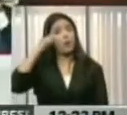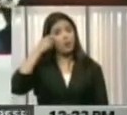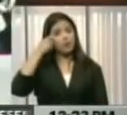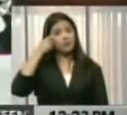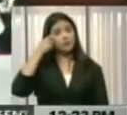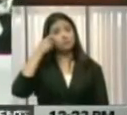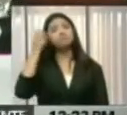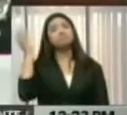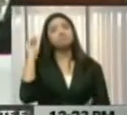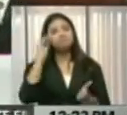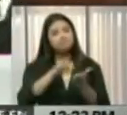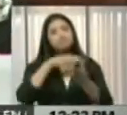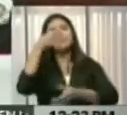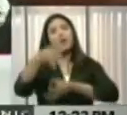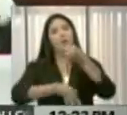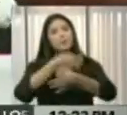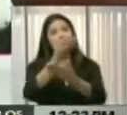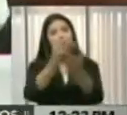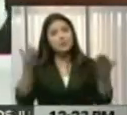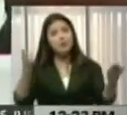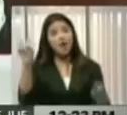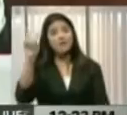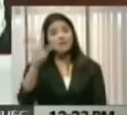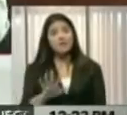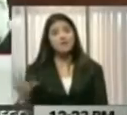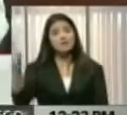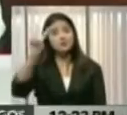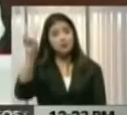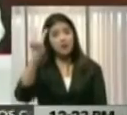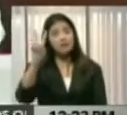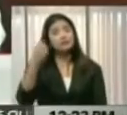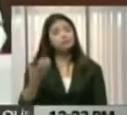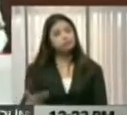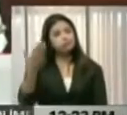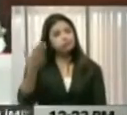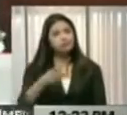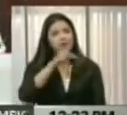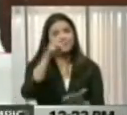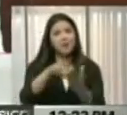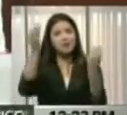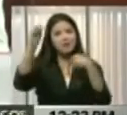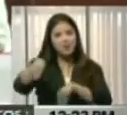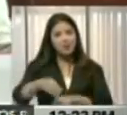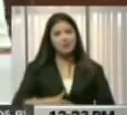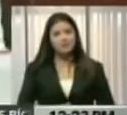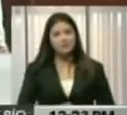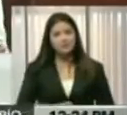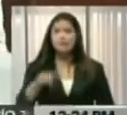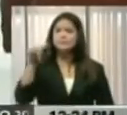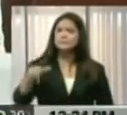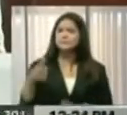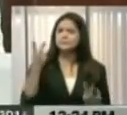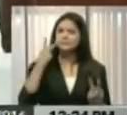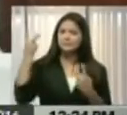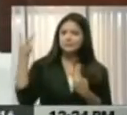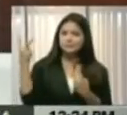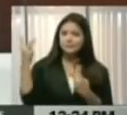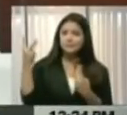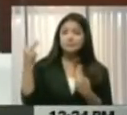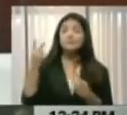y nuevamente explicamos para ustedes, Venezuela formará parte importante de este acuerdo. Acá ya pues se